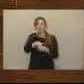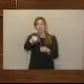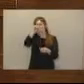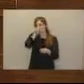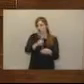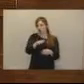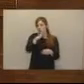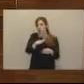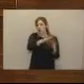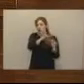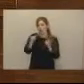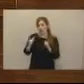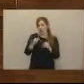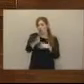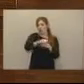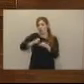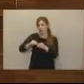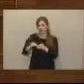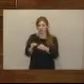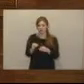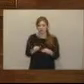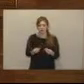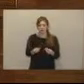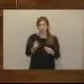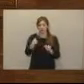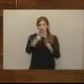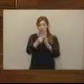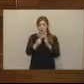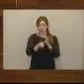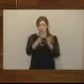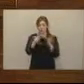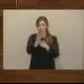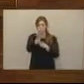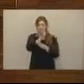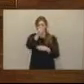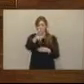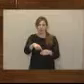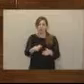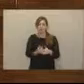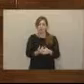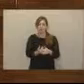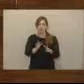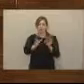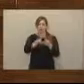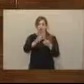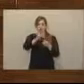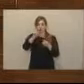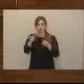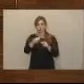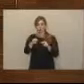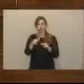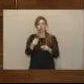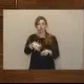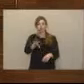existen más enmiendas que puntos tiene la moción y contando incluso con las otras de otros grupos, entendemos que se